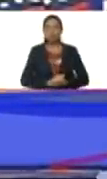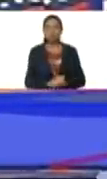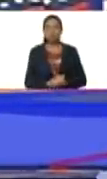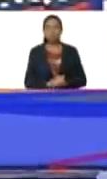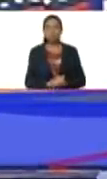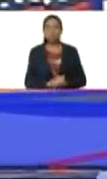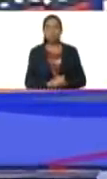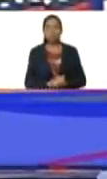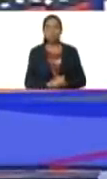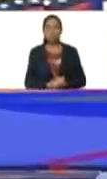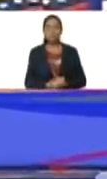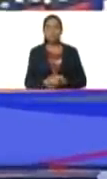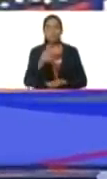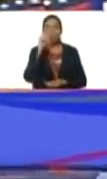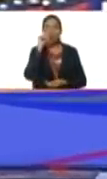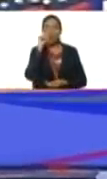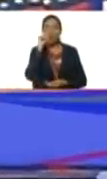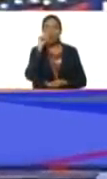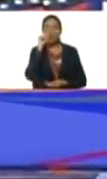Y el oficial jefe,